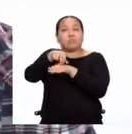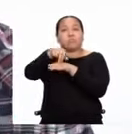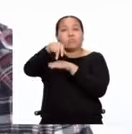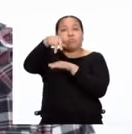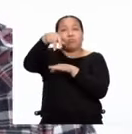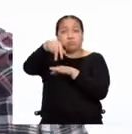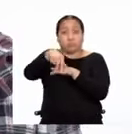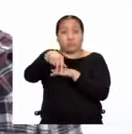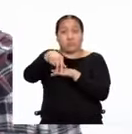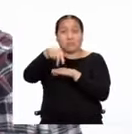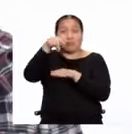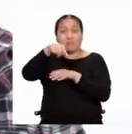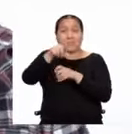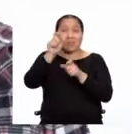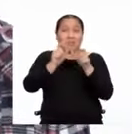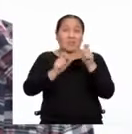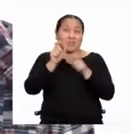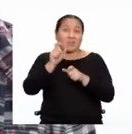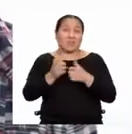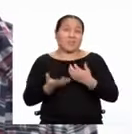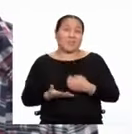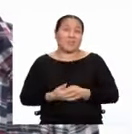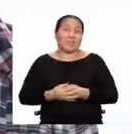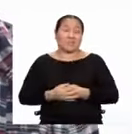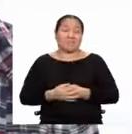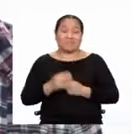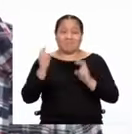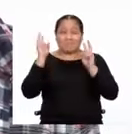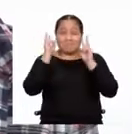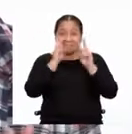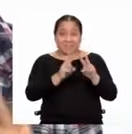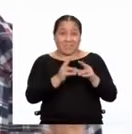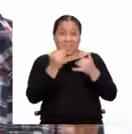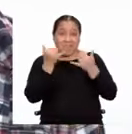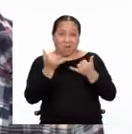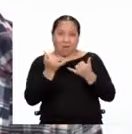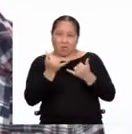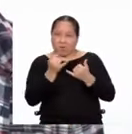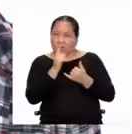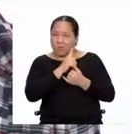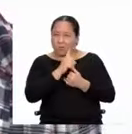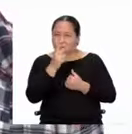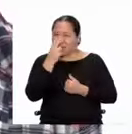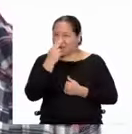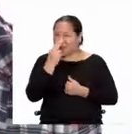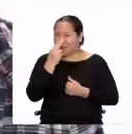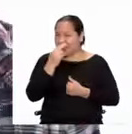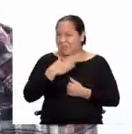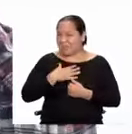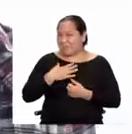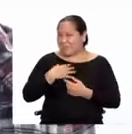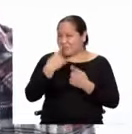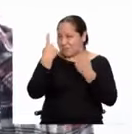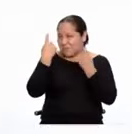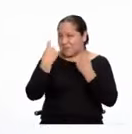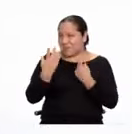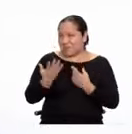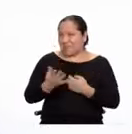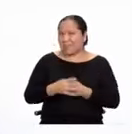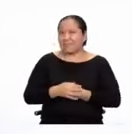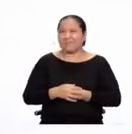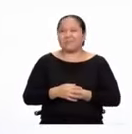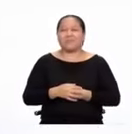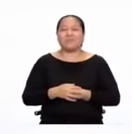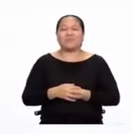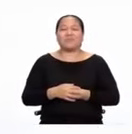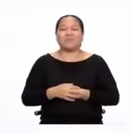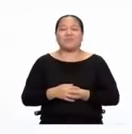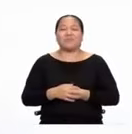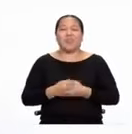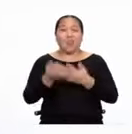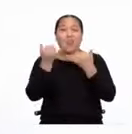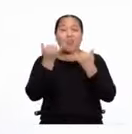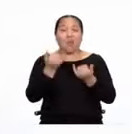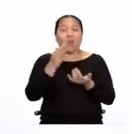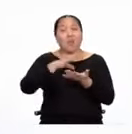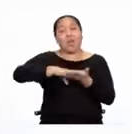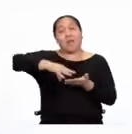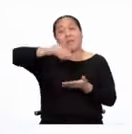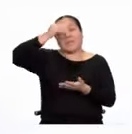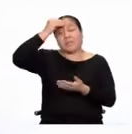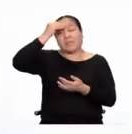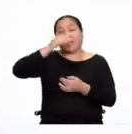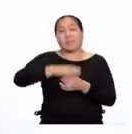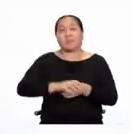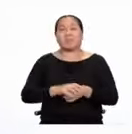la evolución de las especies. ¿Ven que ahora no les parece tan rara mi pregunta inicial? Hoy aprenderemos que